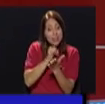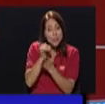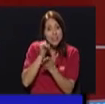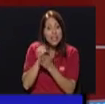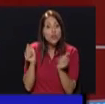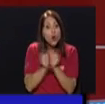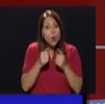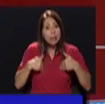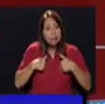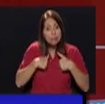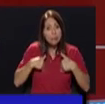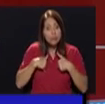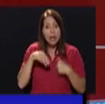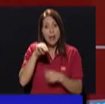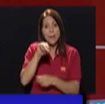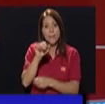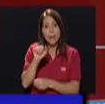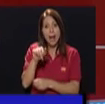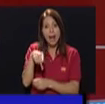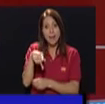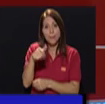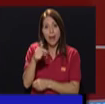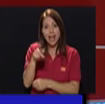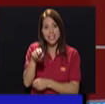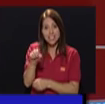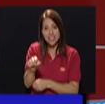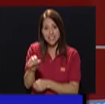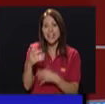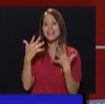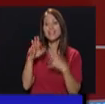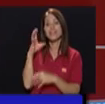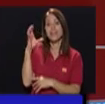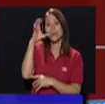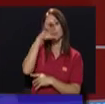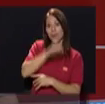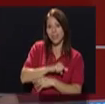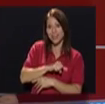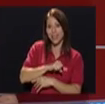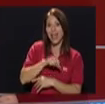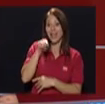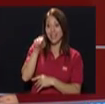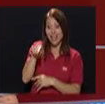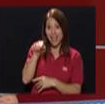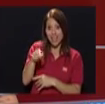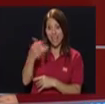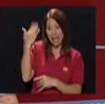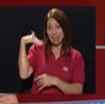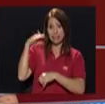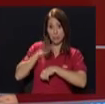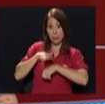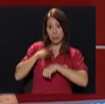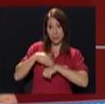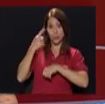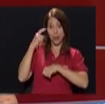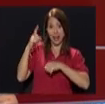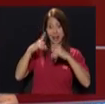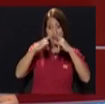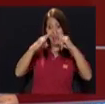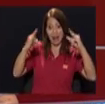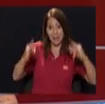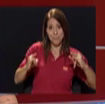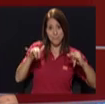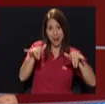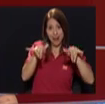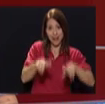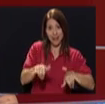y se había determinado que sí había una relación entre cuando era en la época en la cual Manuel Antonio, el parque, se permitía acampar